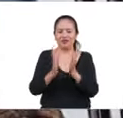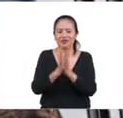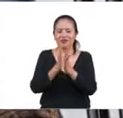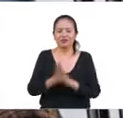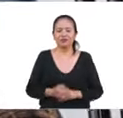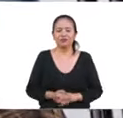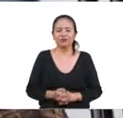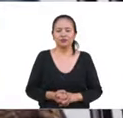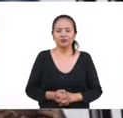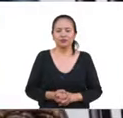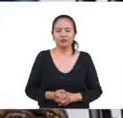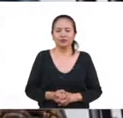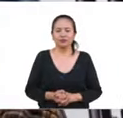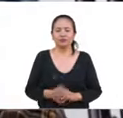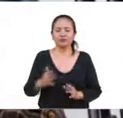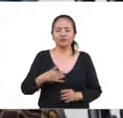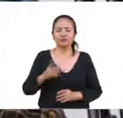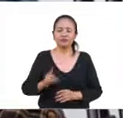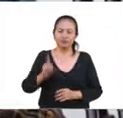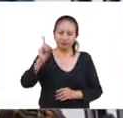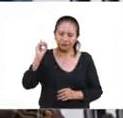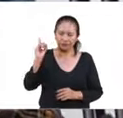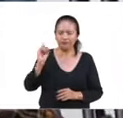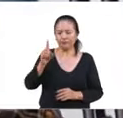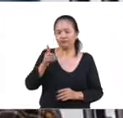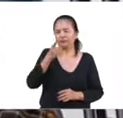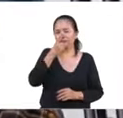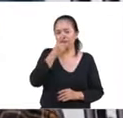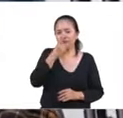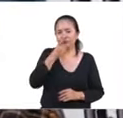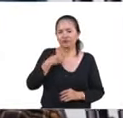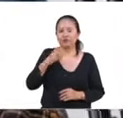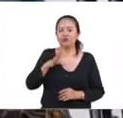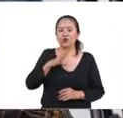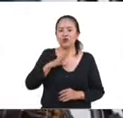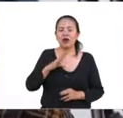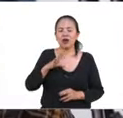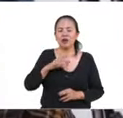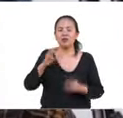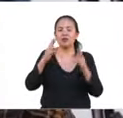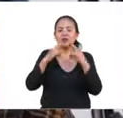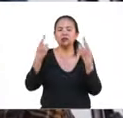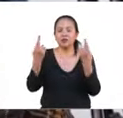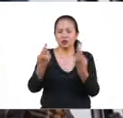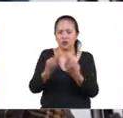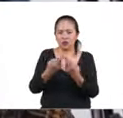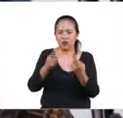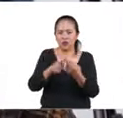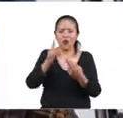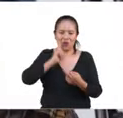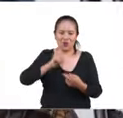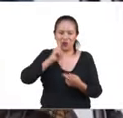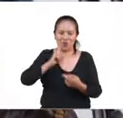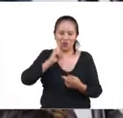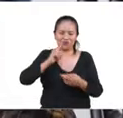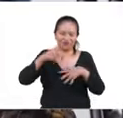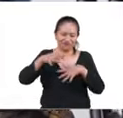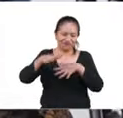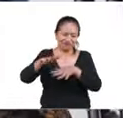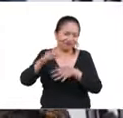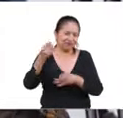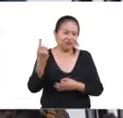Okay. Finalmente, doctora, el domingo pasado mencionaba que va a tener una reunión este día con las feministas sí.